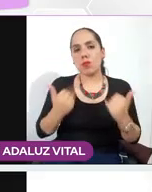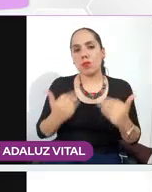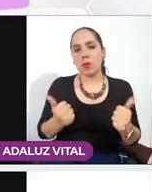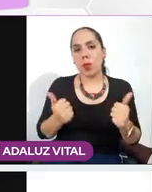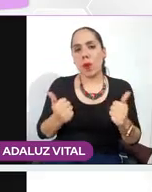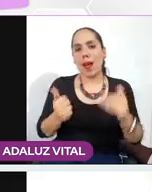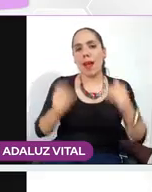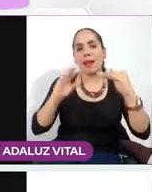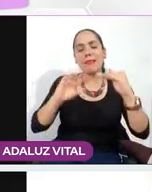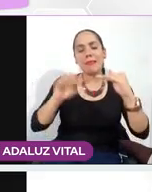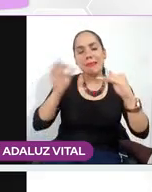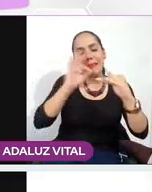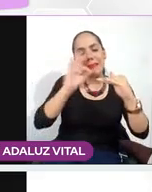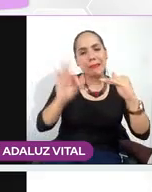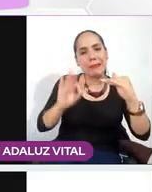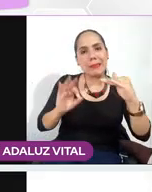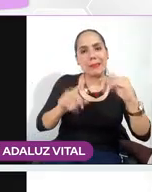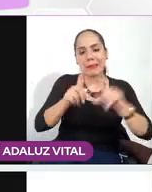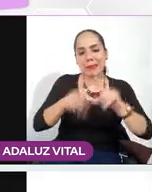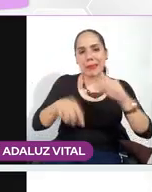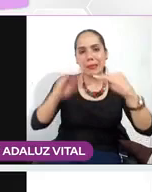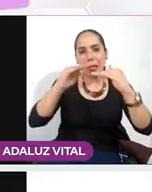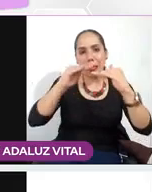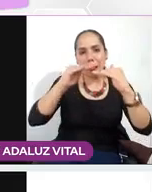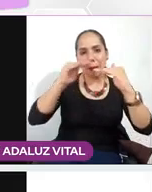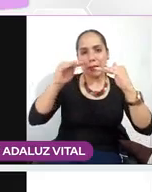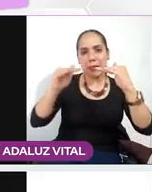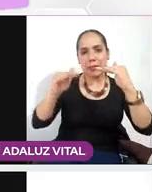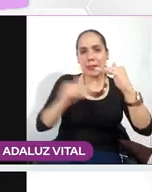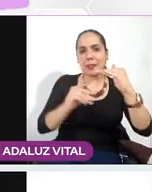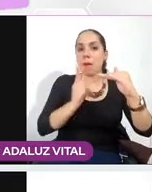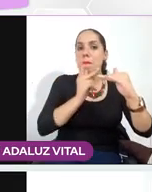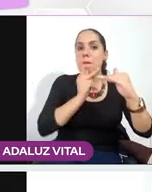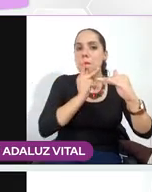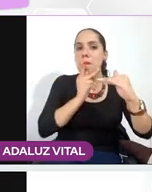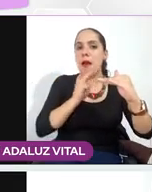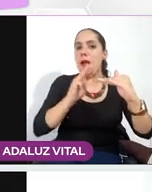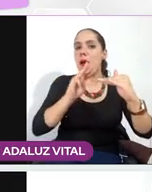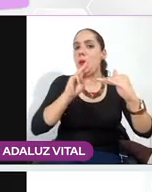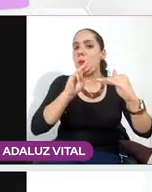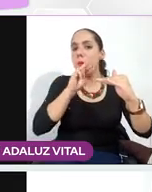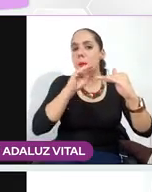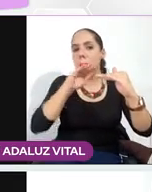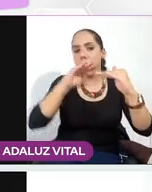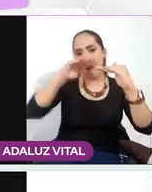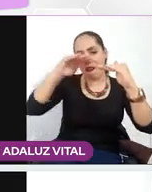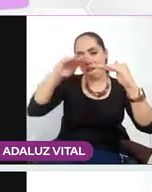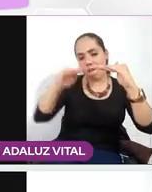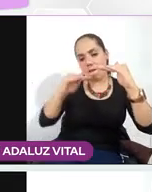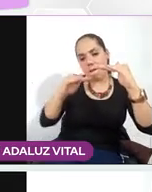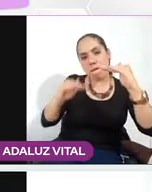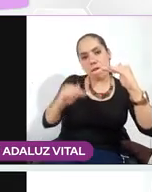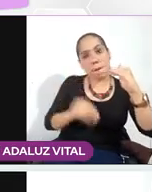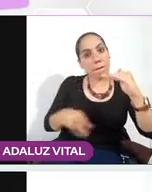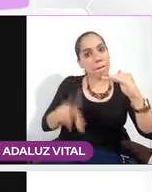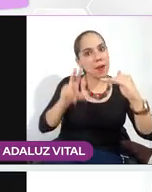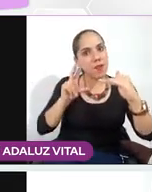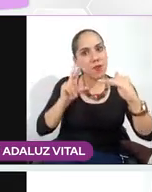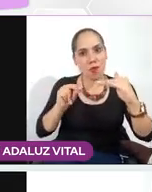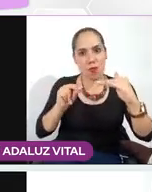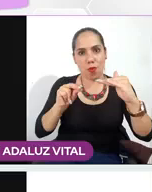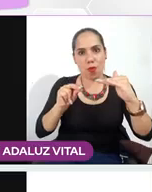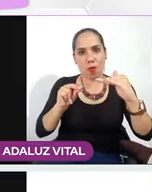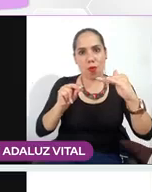hijos empiezan a subir, a subir, a subir, a subir, y entonces se pierde ese rol, pero no tiene que ver justo solamente con las